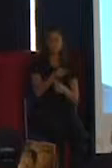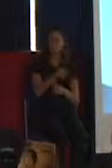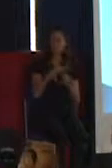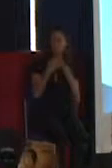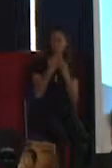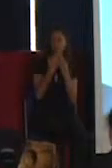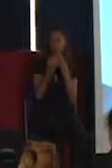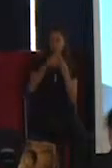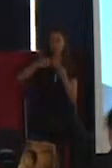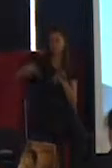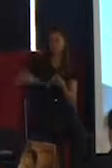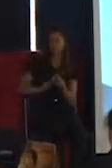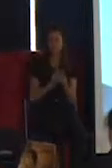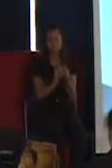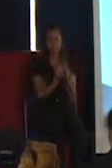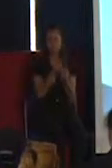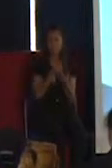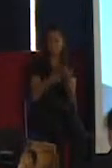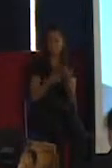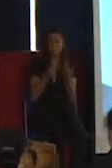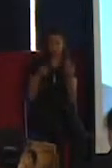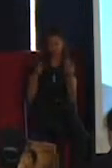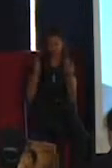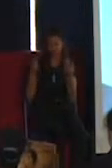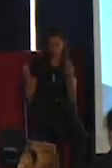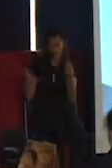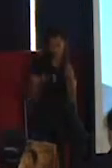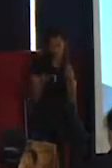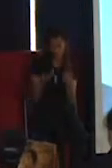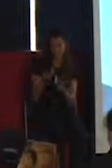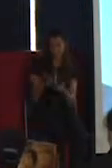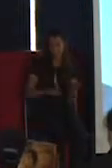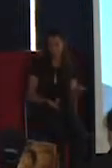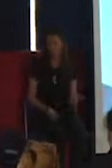que ese acompañamiento va a ser económico?